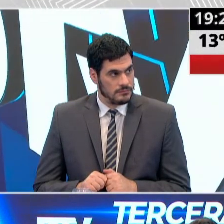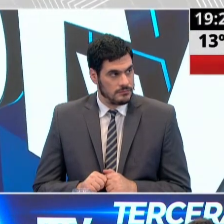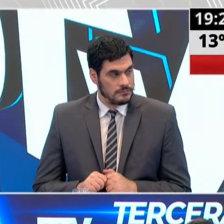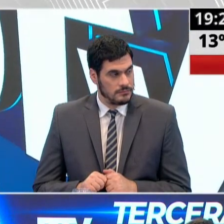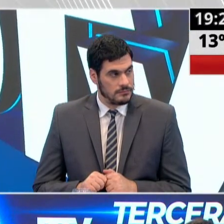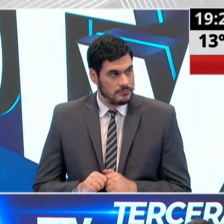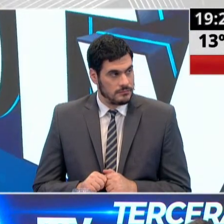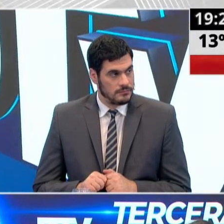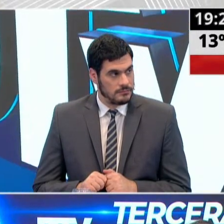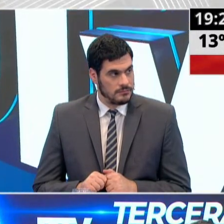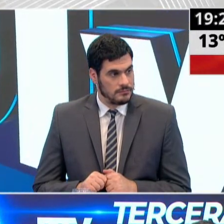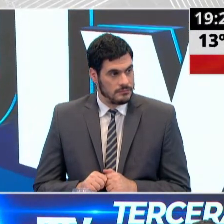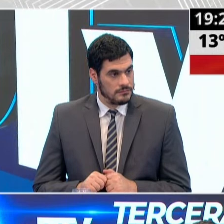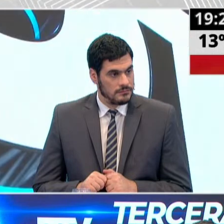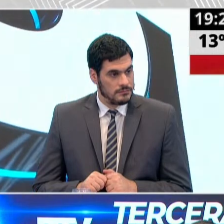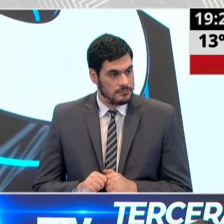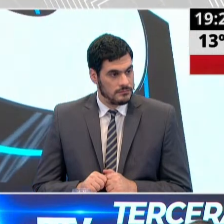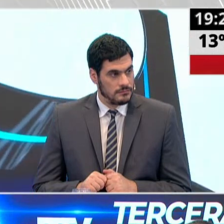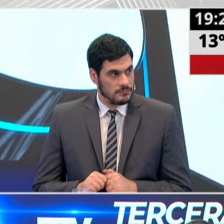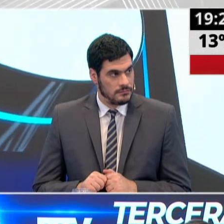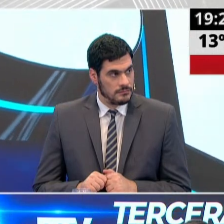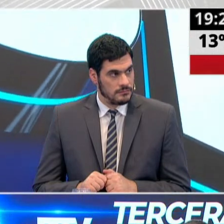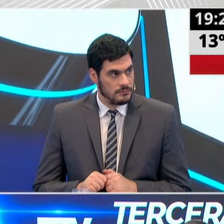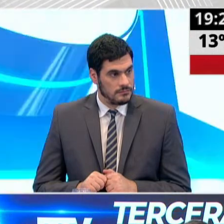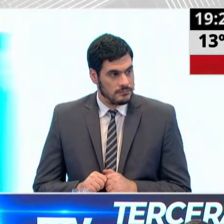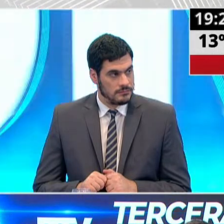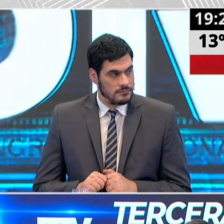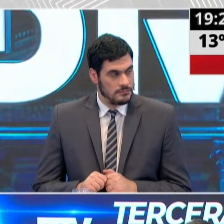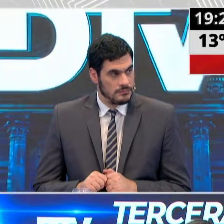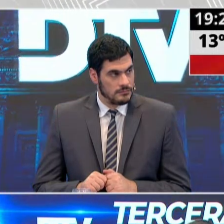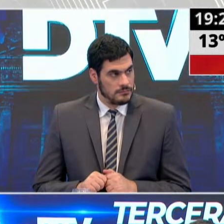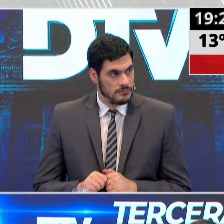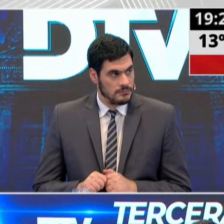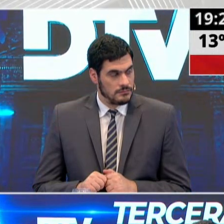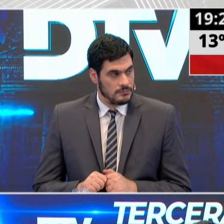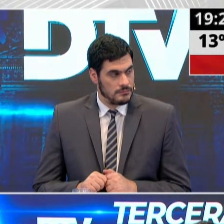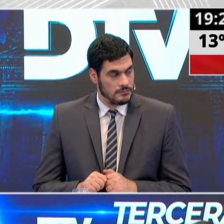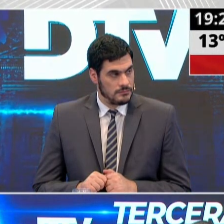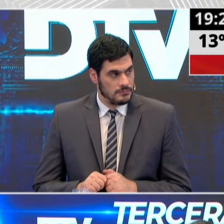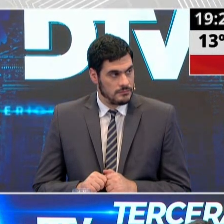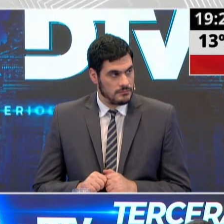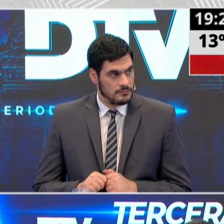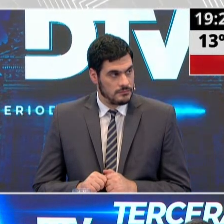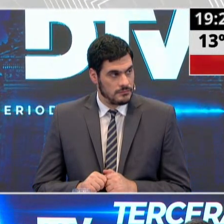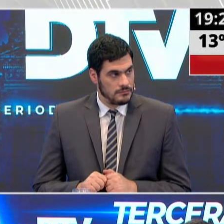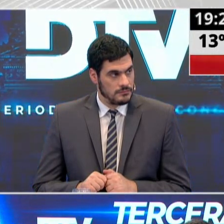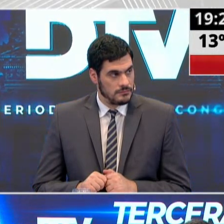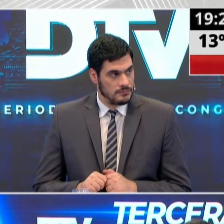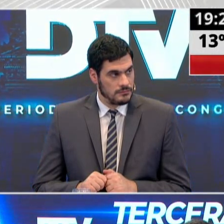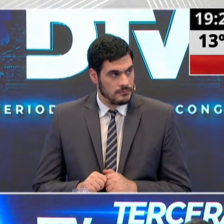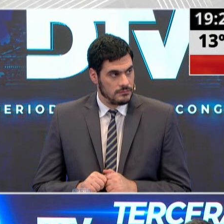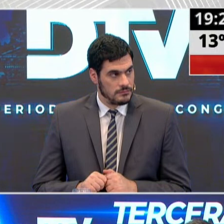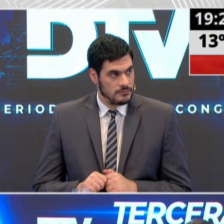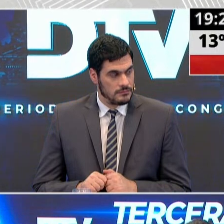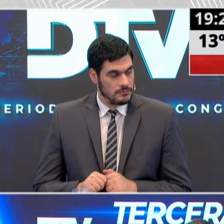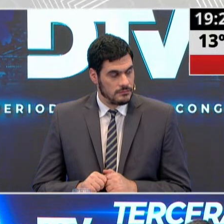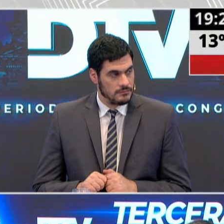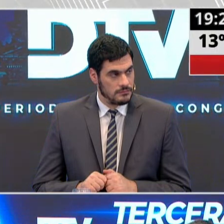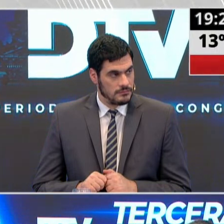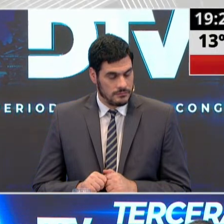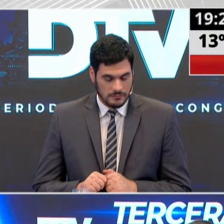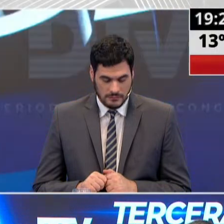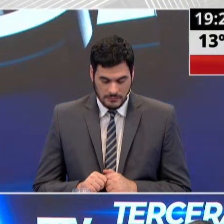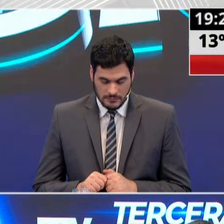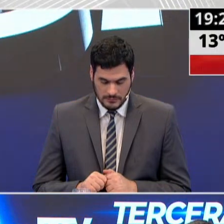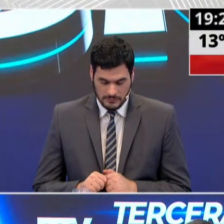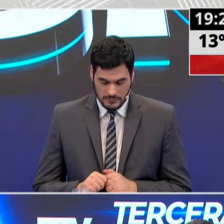En este nuevo contexto en el cual, bueno, todo indica que va a haber un paso y que es inevitable ese escenario, ¿ustedes siguen impulsando